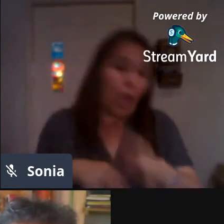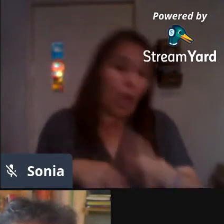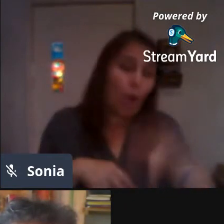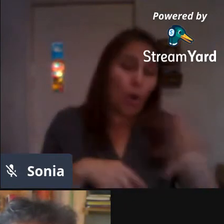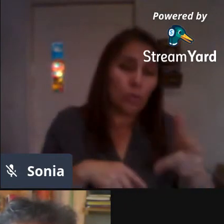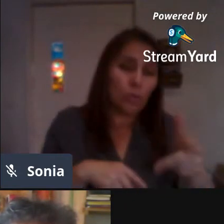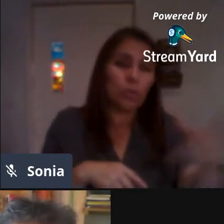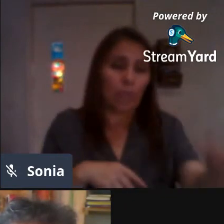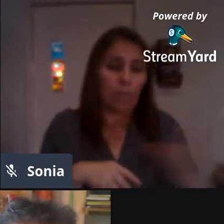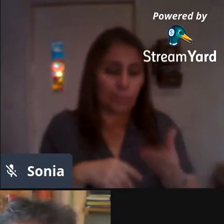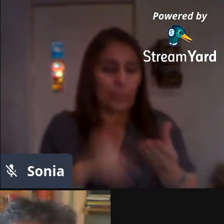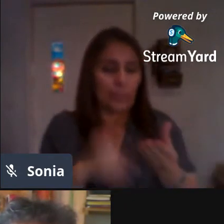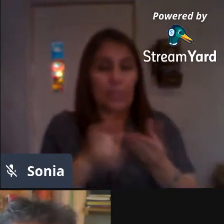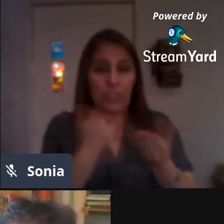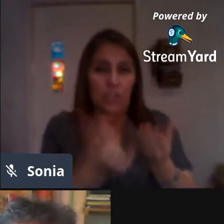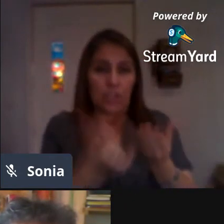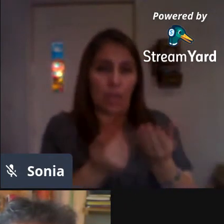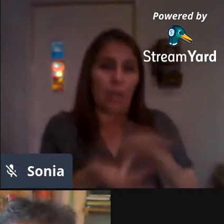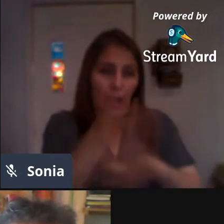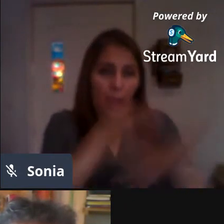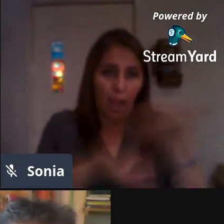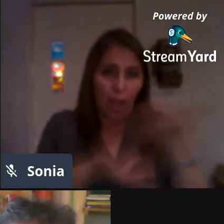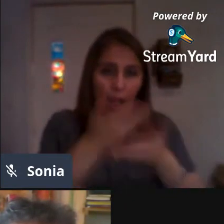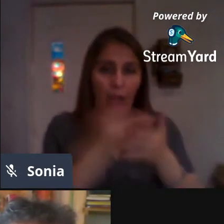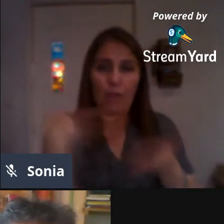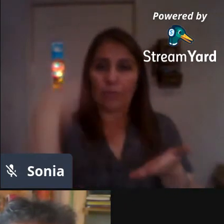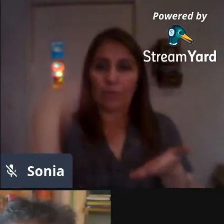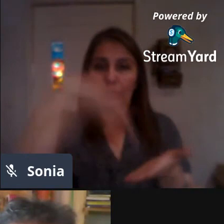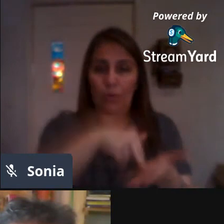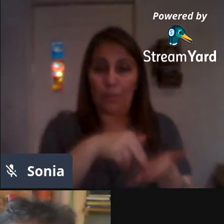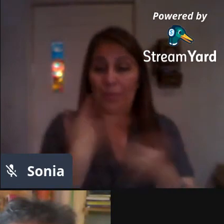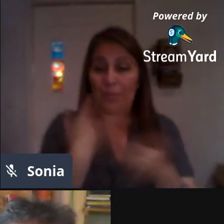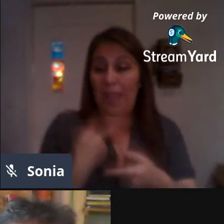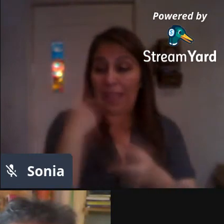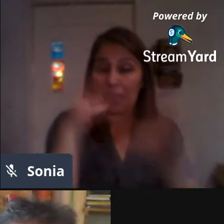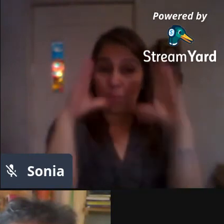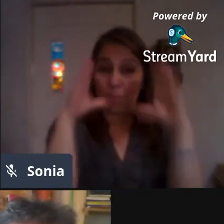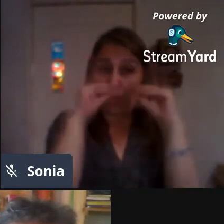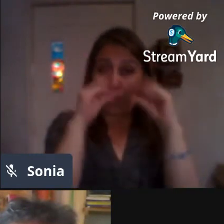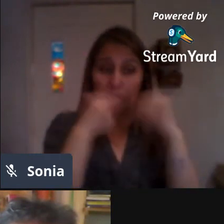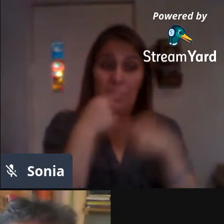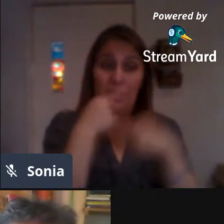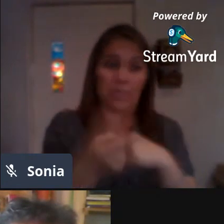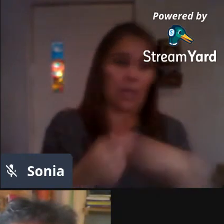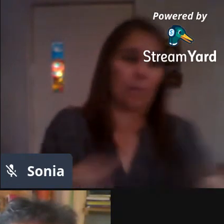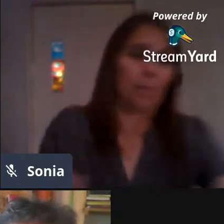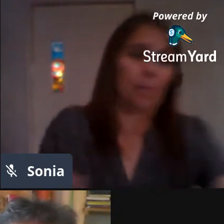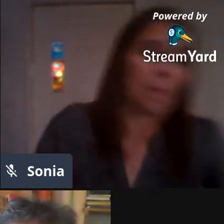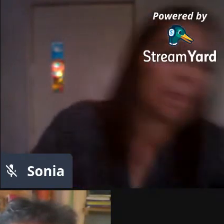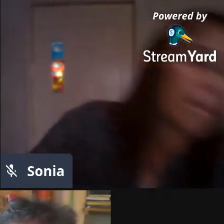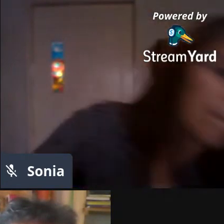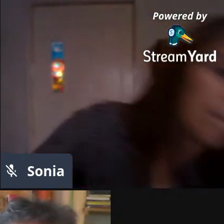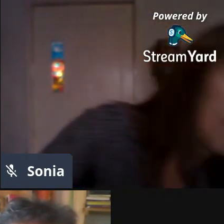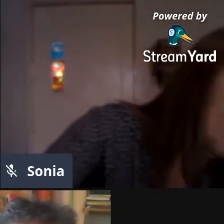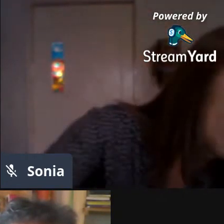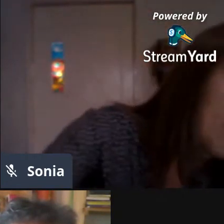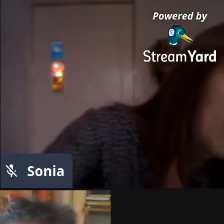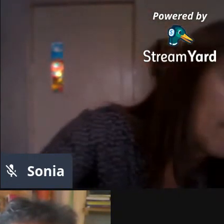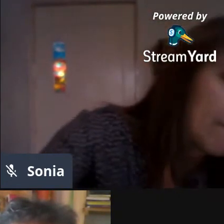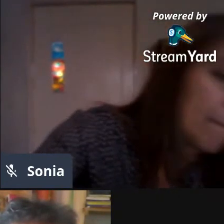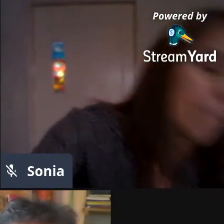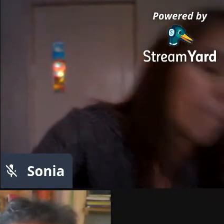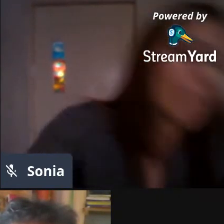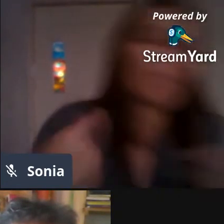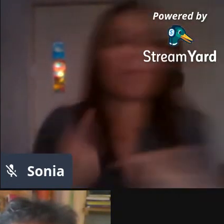el autor ellos decían anoche con este libro se ha llegado a la conclusión de que si